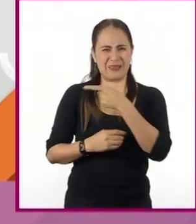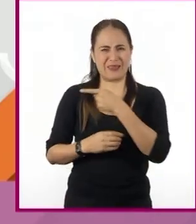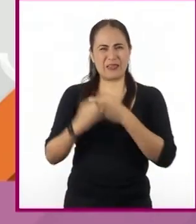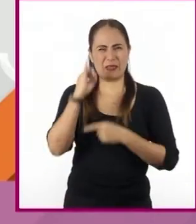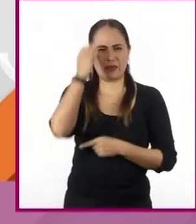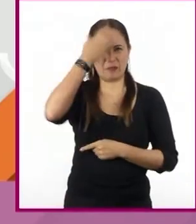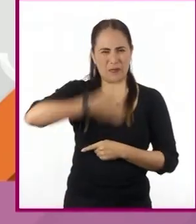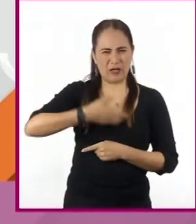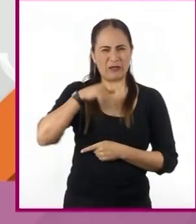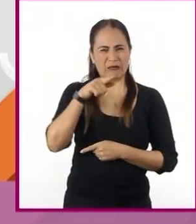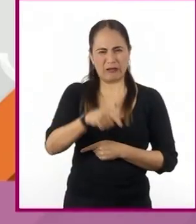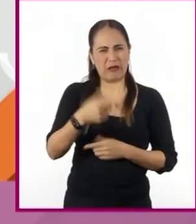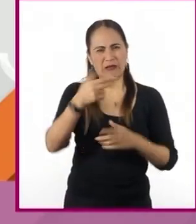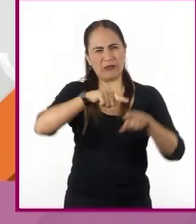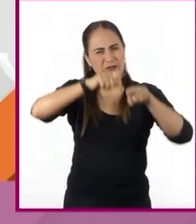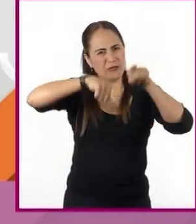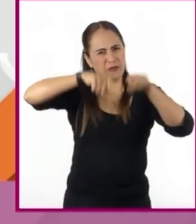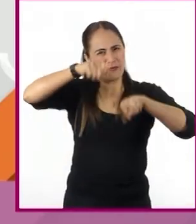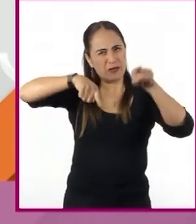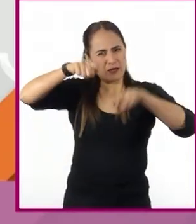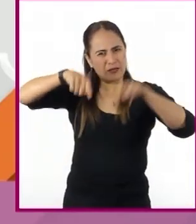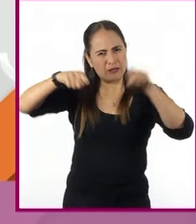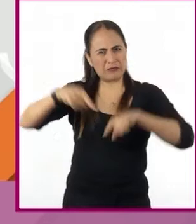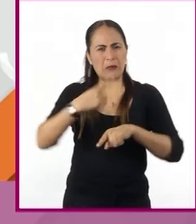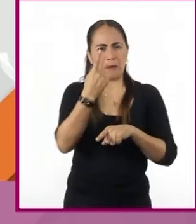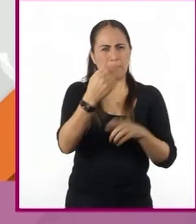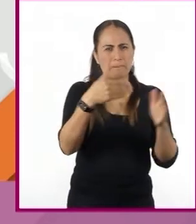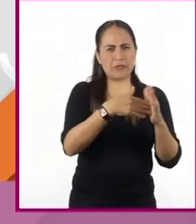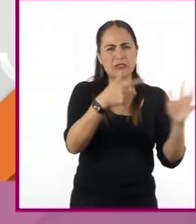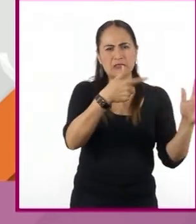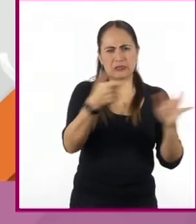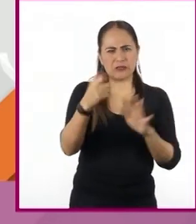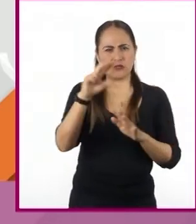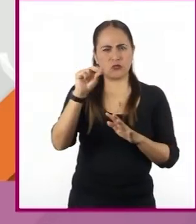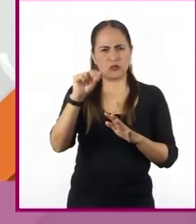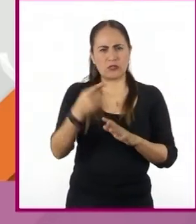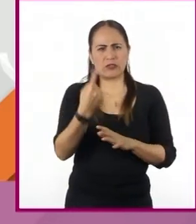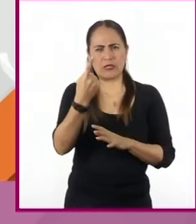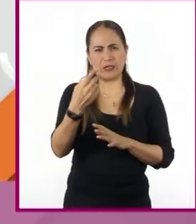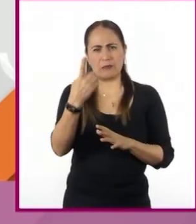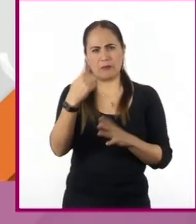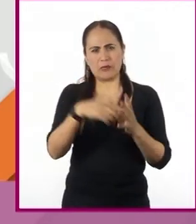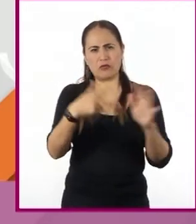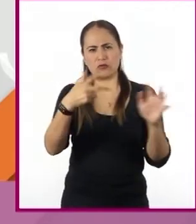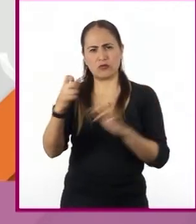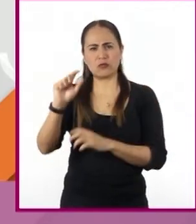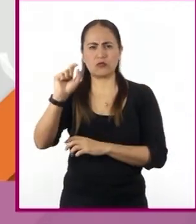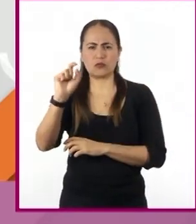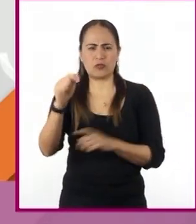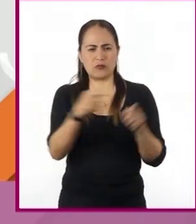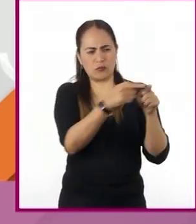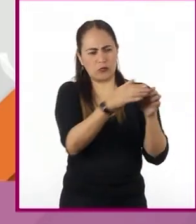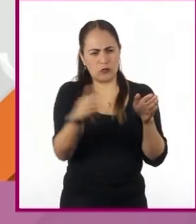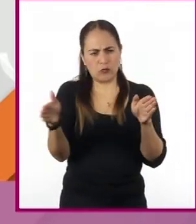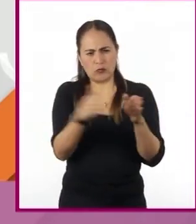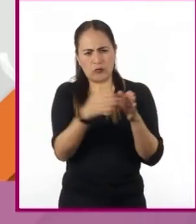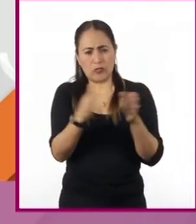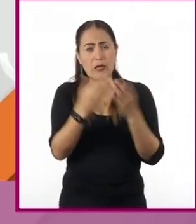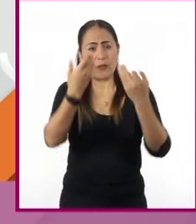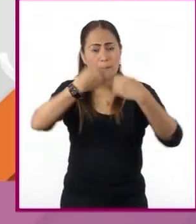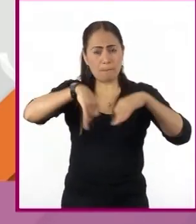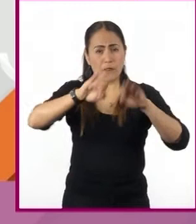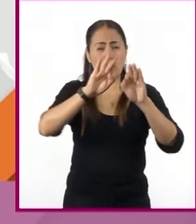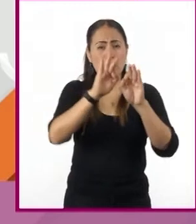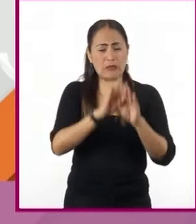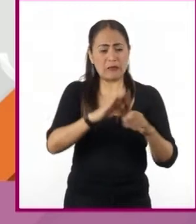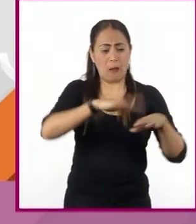es una gráfica que muestra cómo entre 1780 y 1820 hubo una importante reducción de